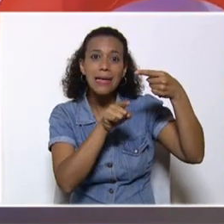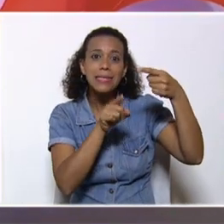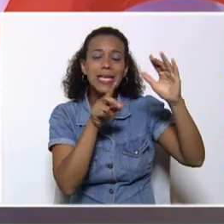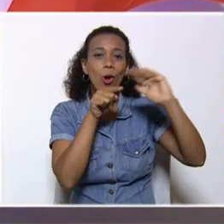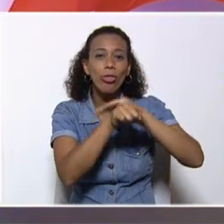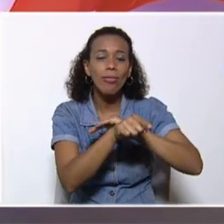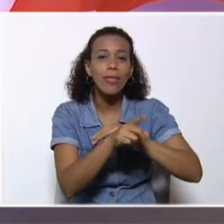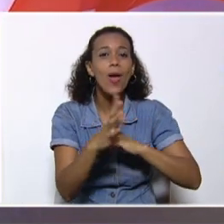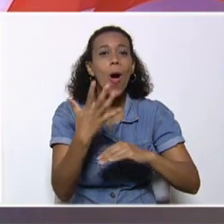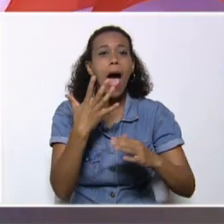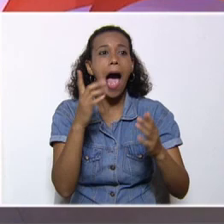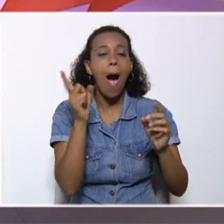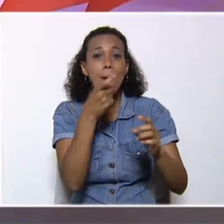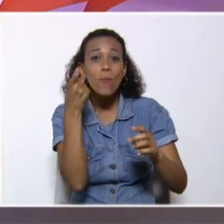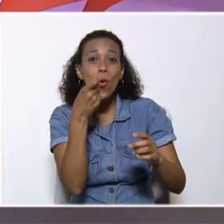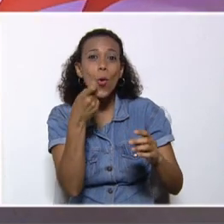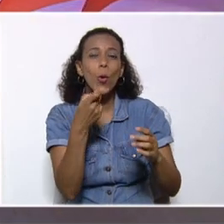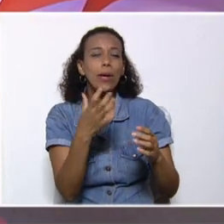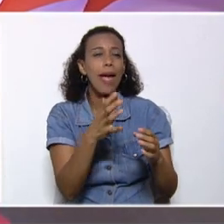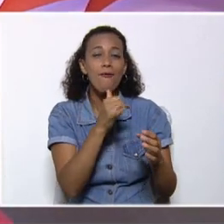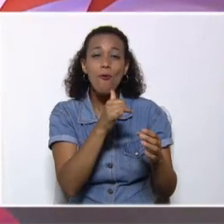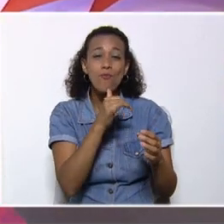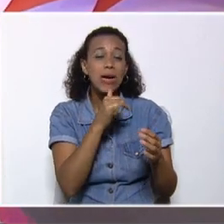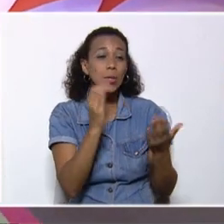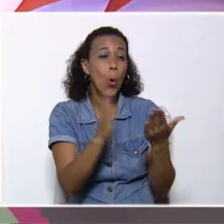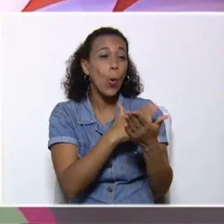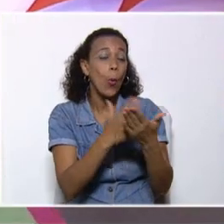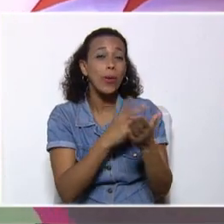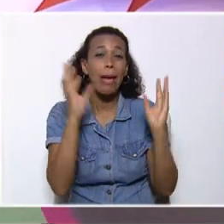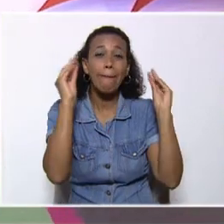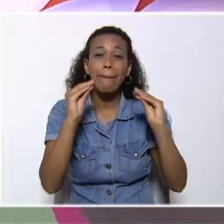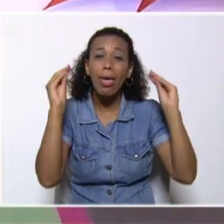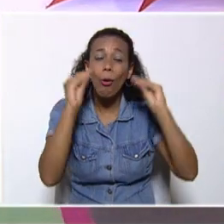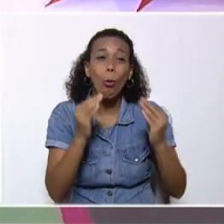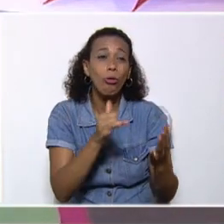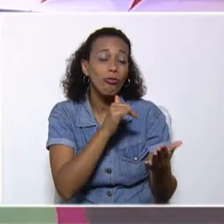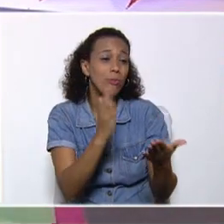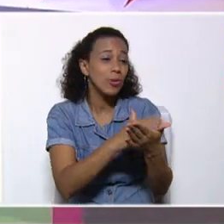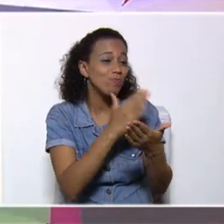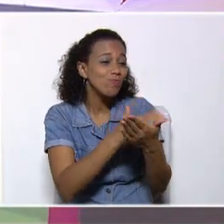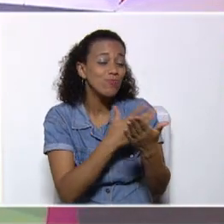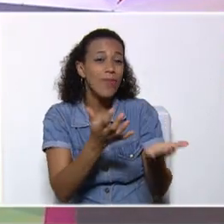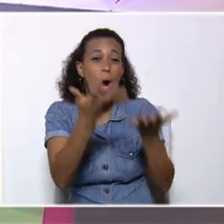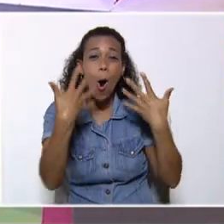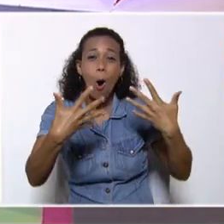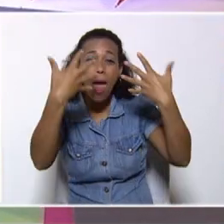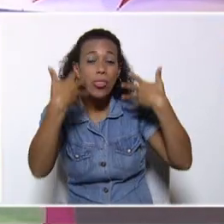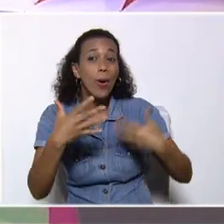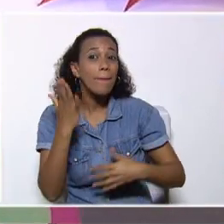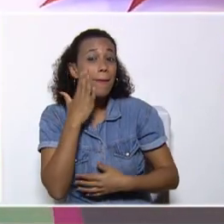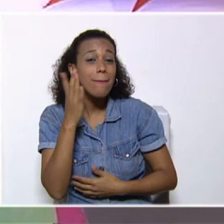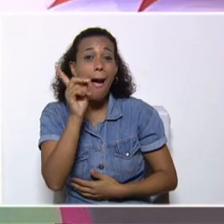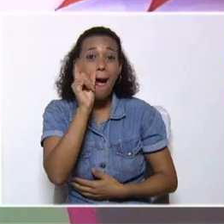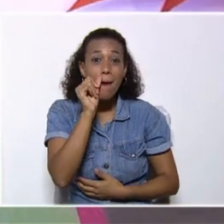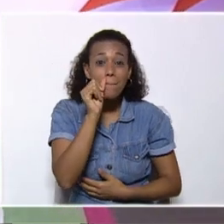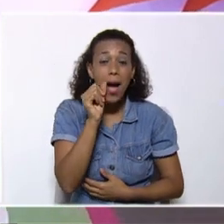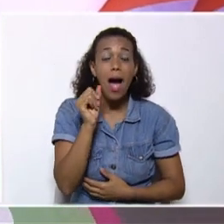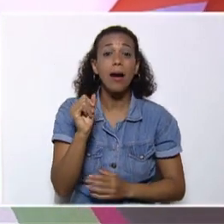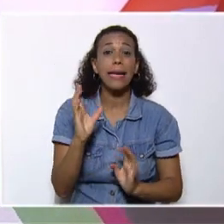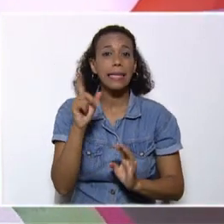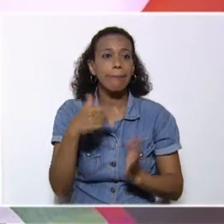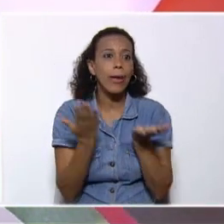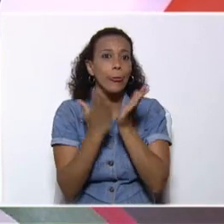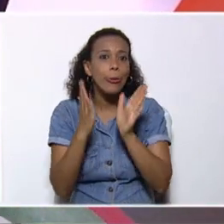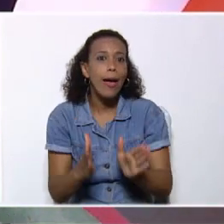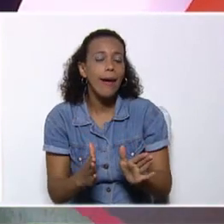cadafamiliaunescuela.me.gov.be para que descargues fantásticas guías pedagógicas que van a orientarte como padre, madre o